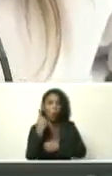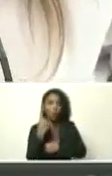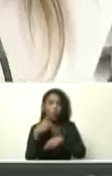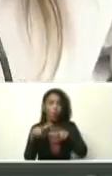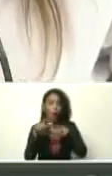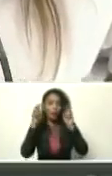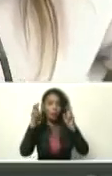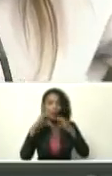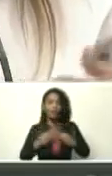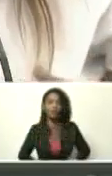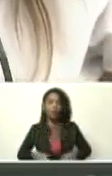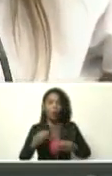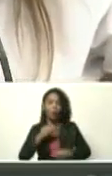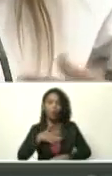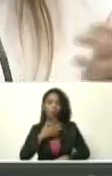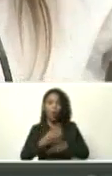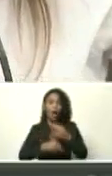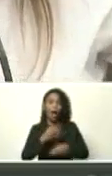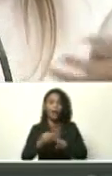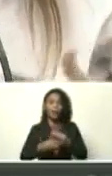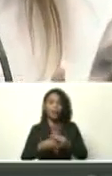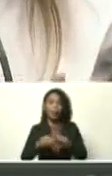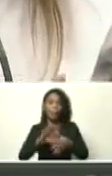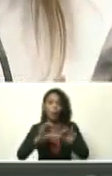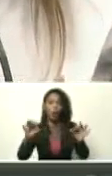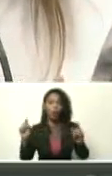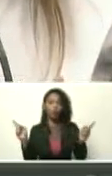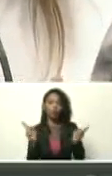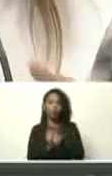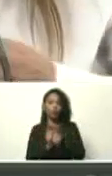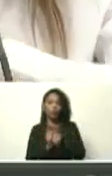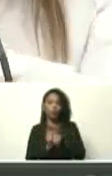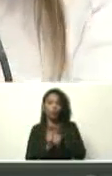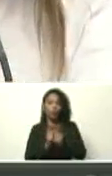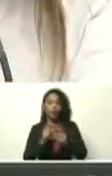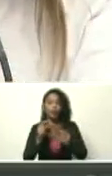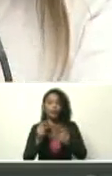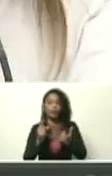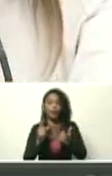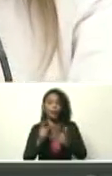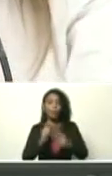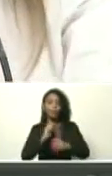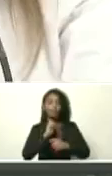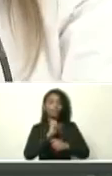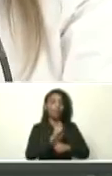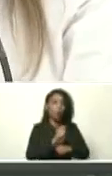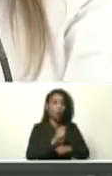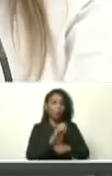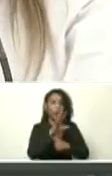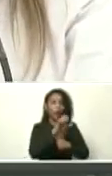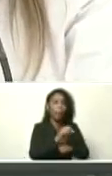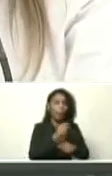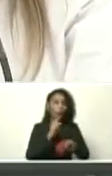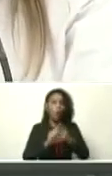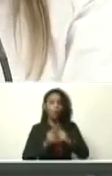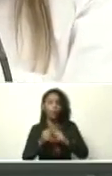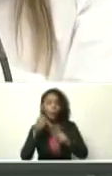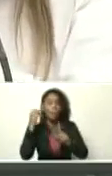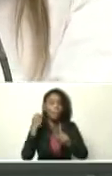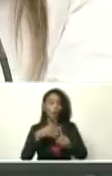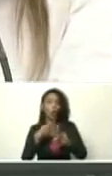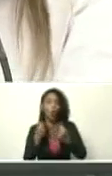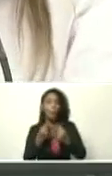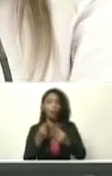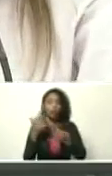físico donde podamos lograr ese encadenamiento, acortar las cadenas de distribución que impactan seriamente en los precios, sobre